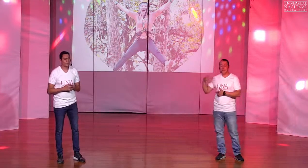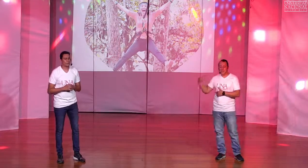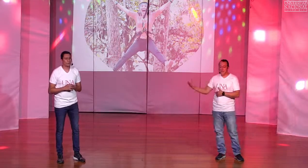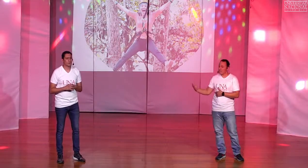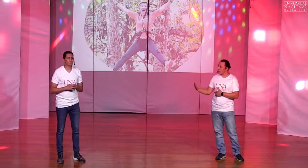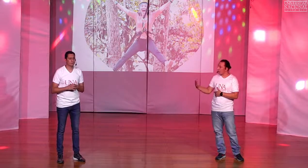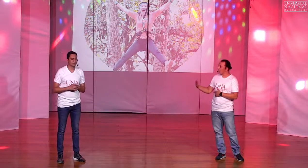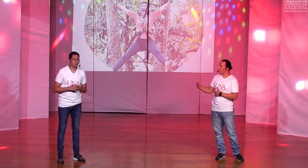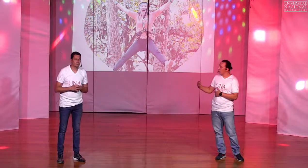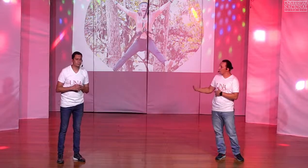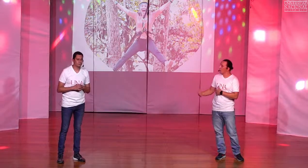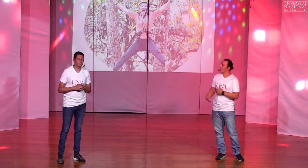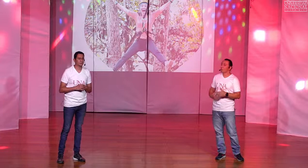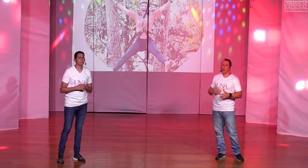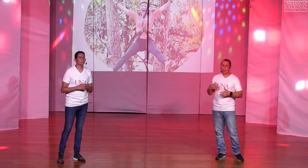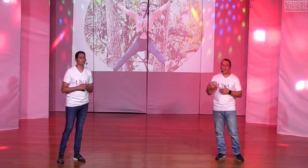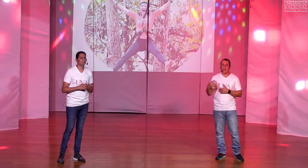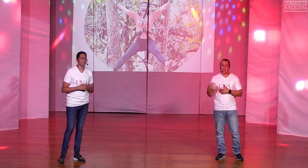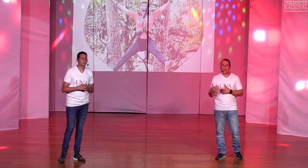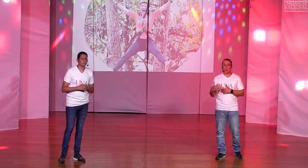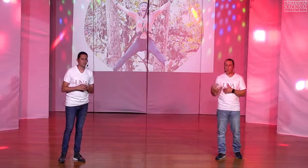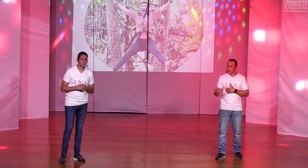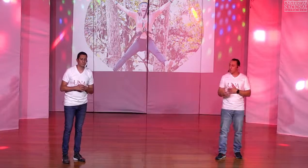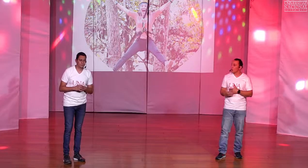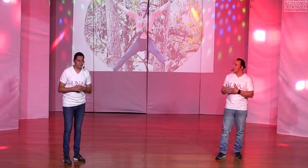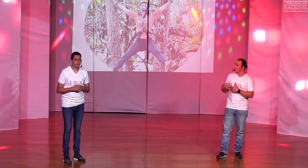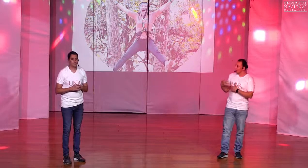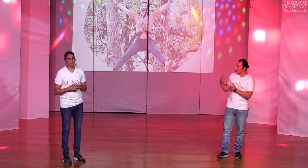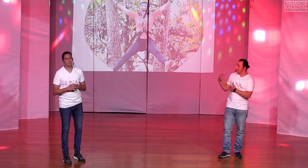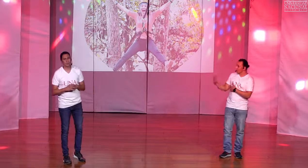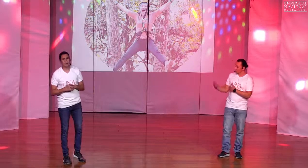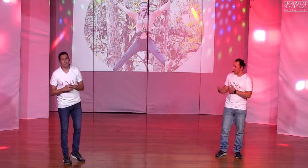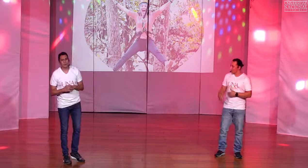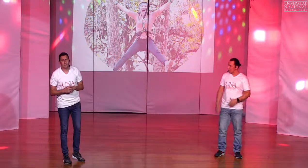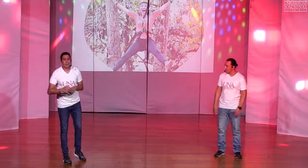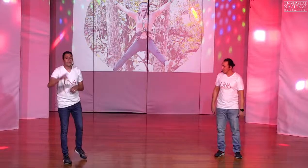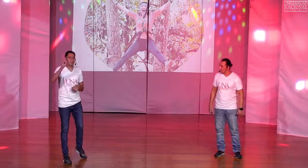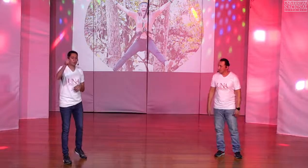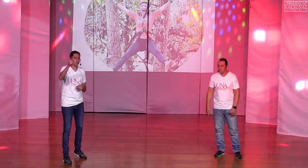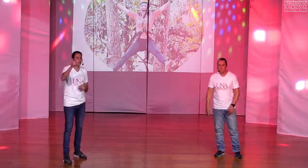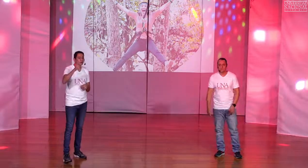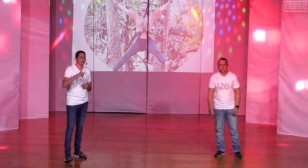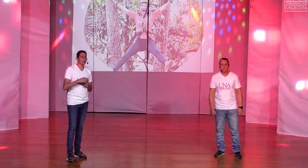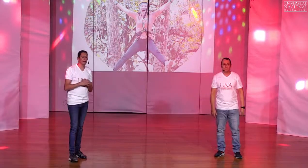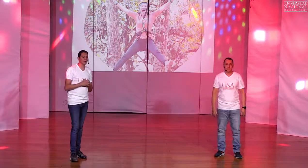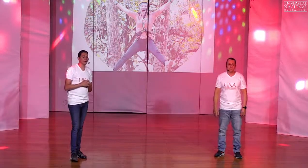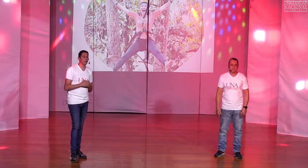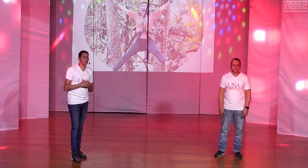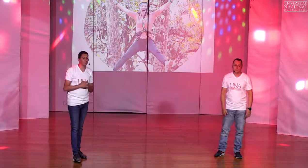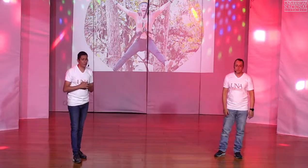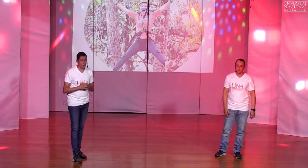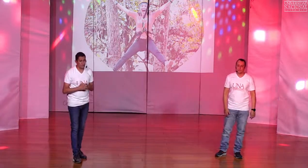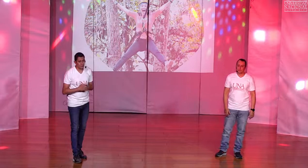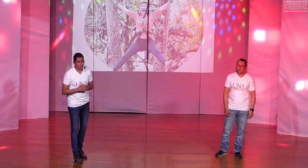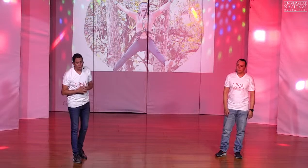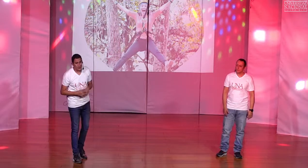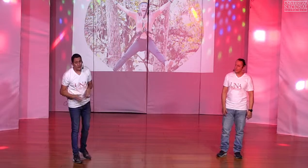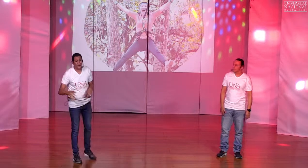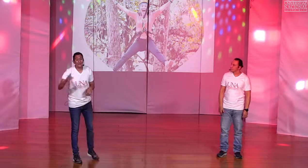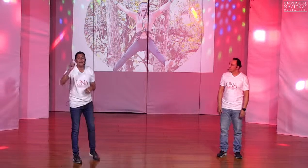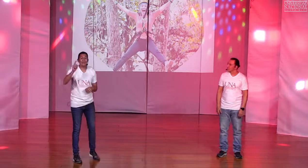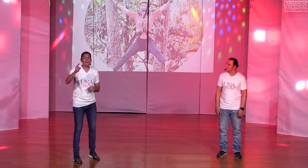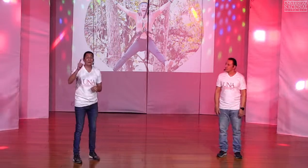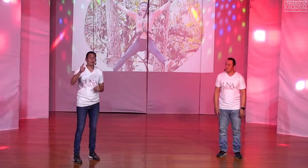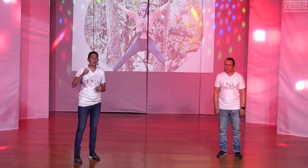una fiscalía que puede acudir para que le brinden apoyo y asistencia. Si sos víctima de hostigamiento